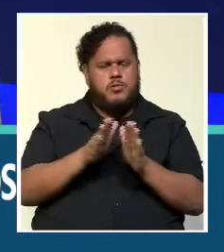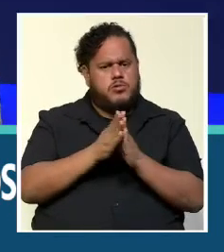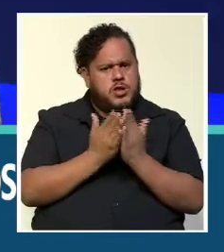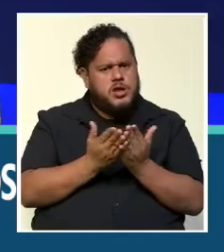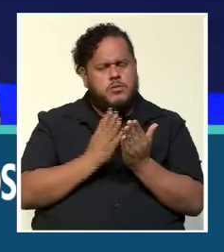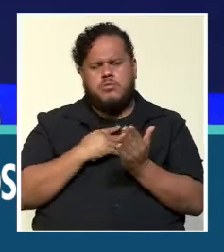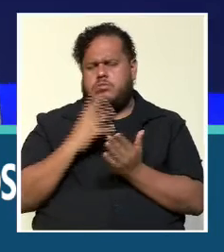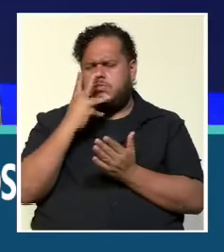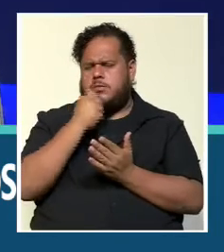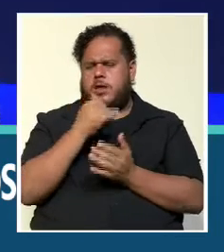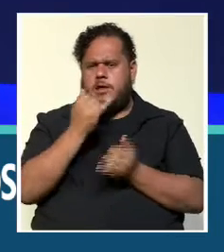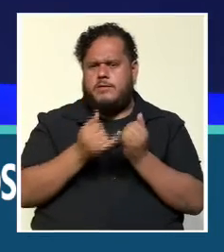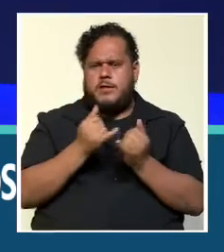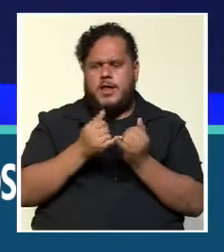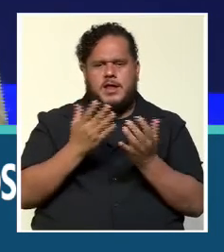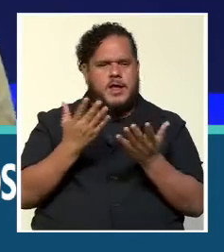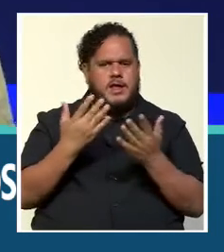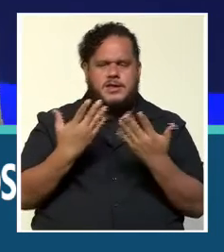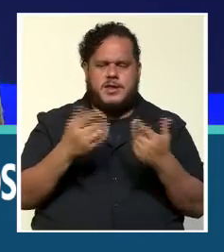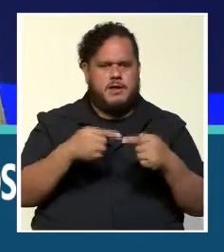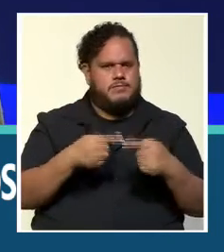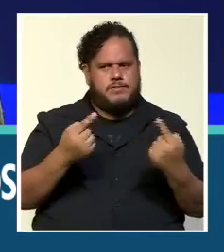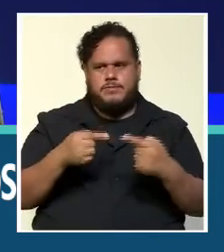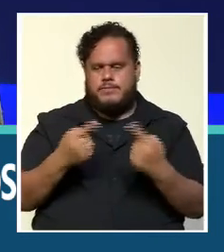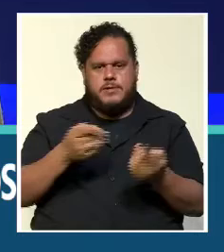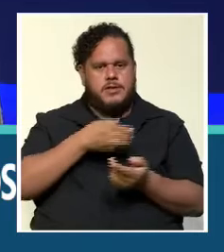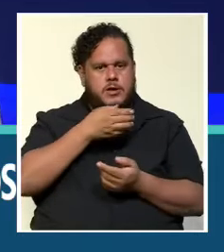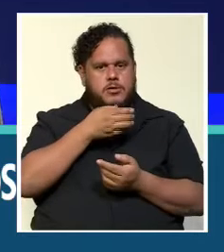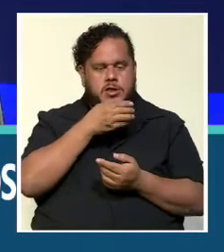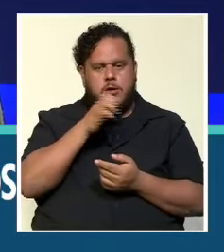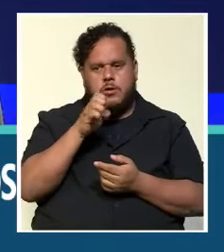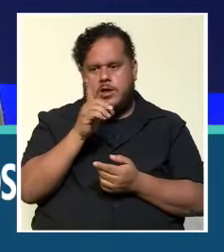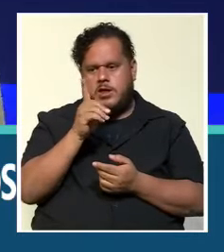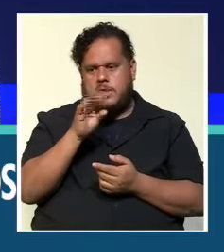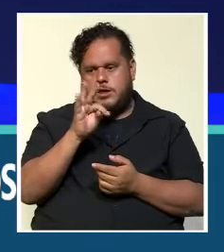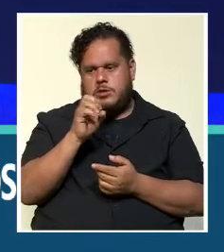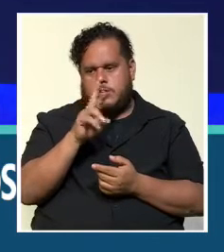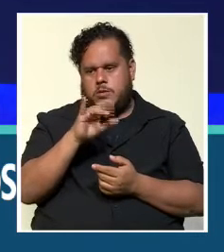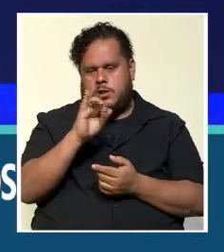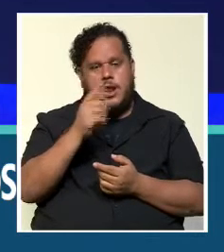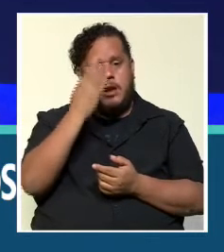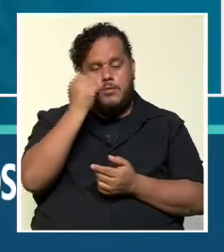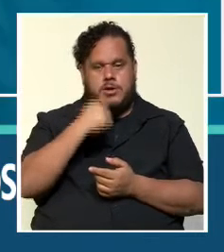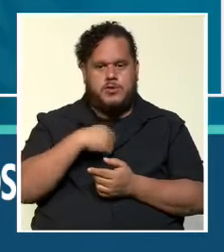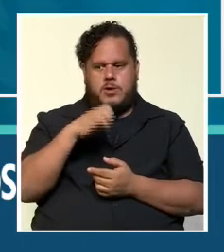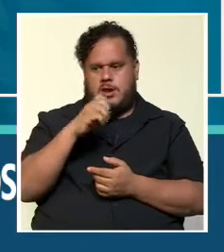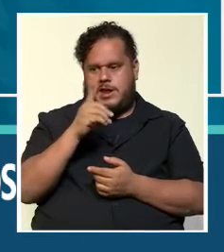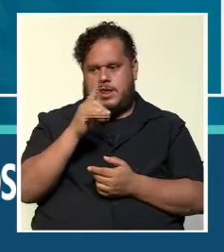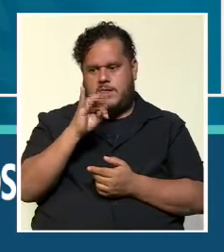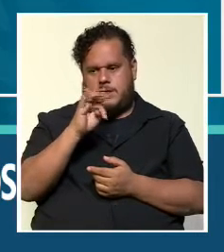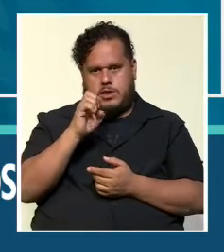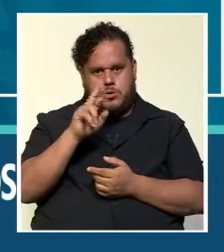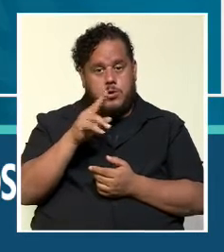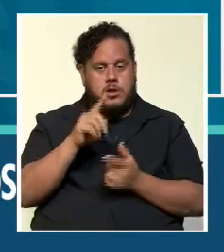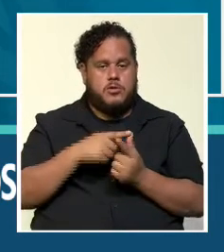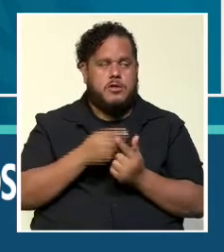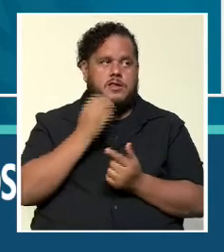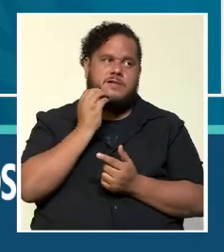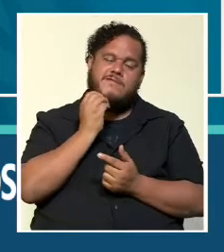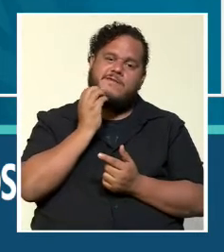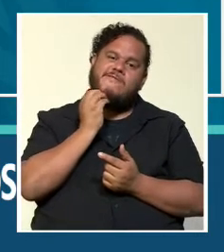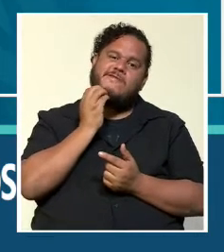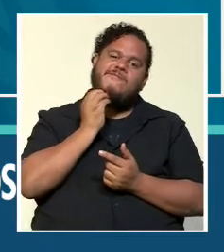Al final tuvimos desacuerdos ya de consejo editorial, y porque yo era el editor. Entonces yo